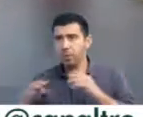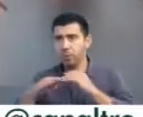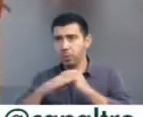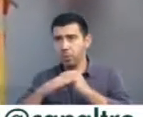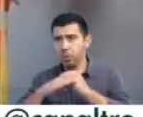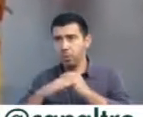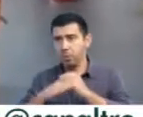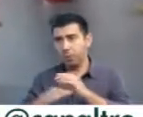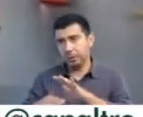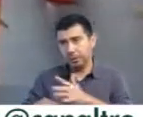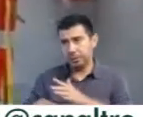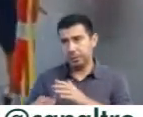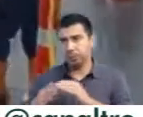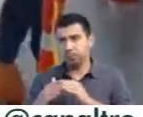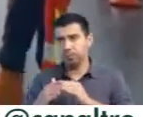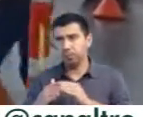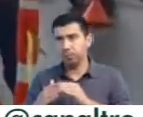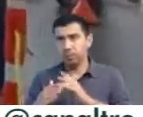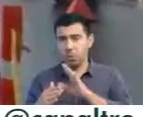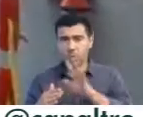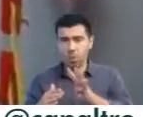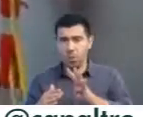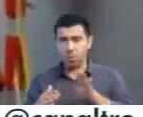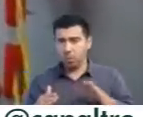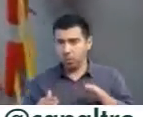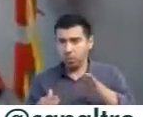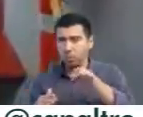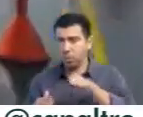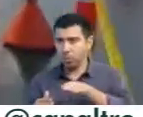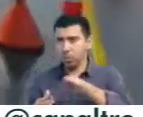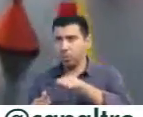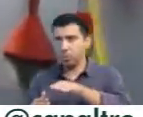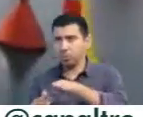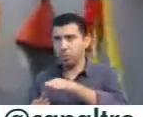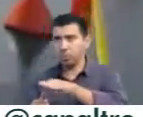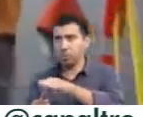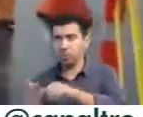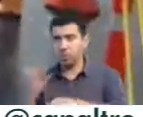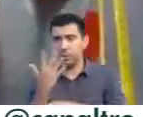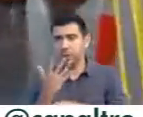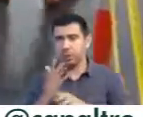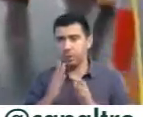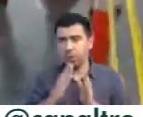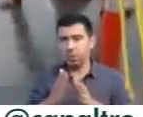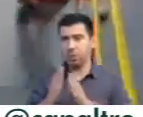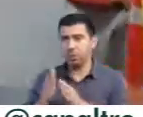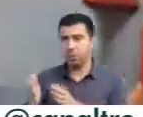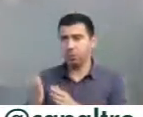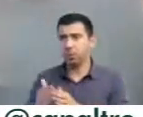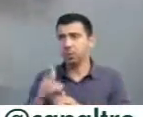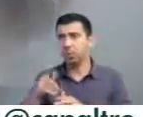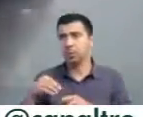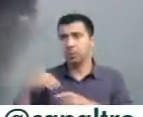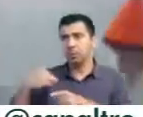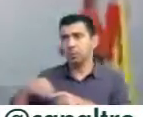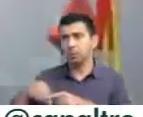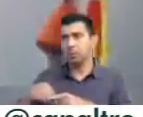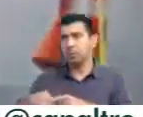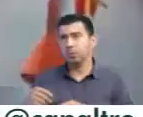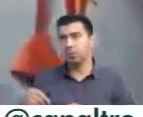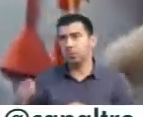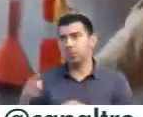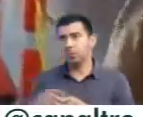parcial. Por ahora, 4 de los 5 carriles fueron habilitados para que vehículos particulares y el sistema de transporte masivo